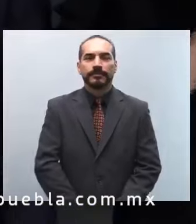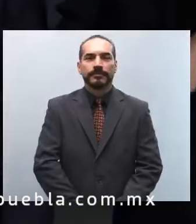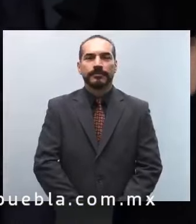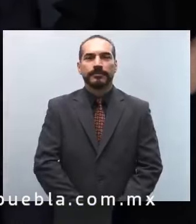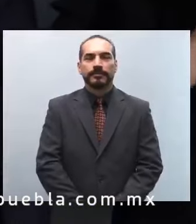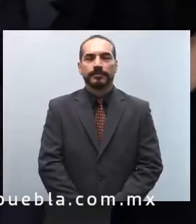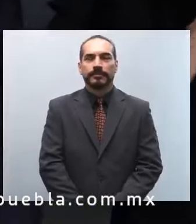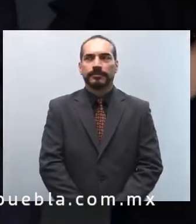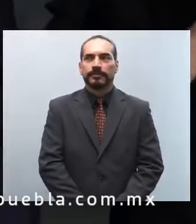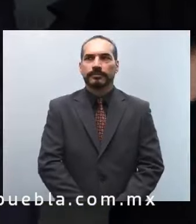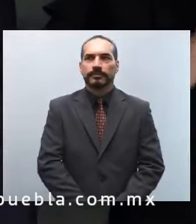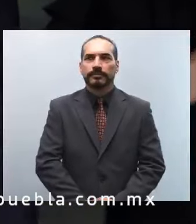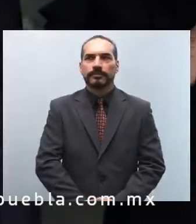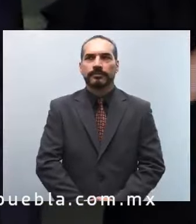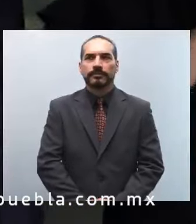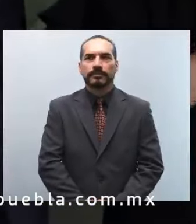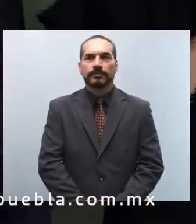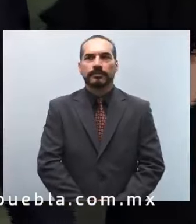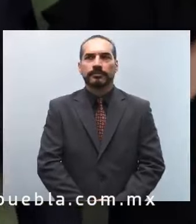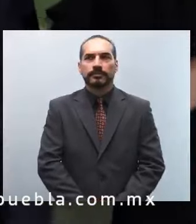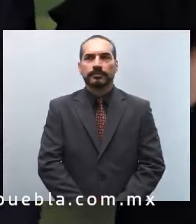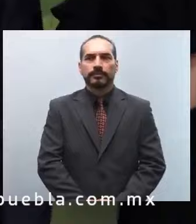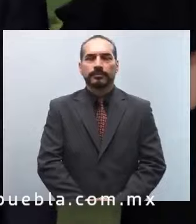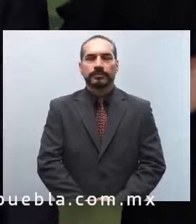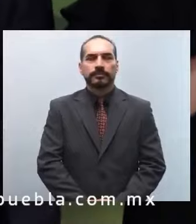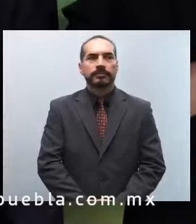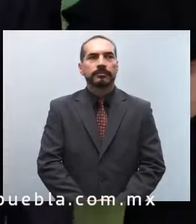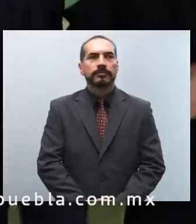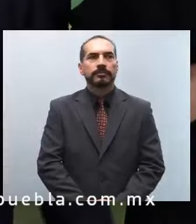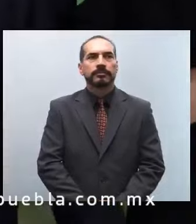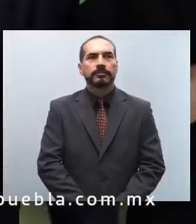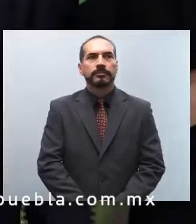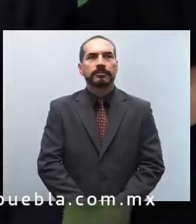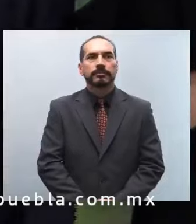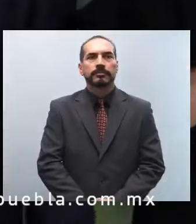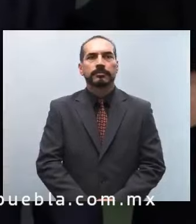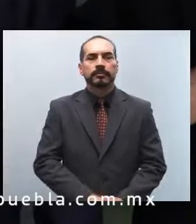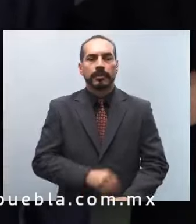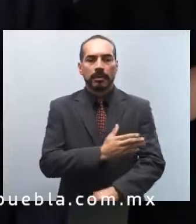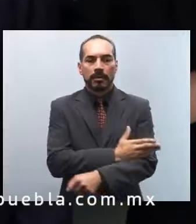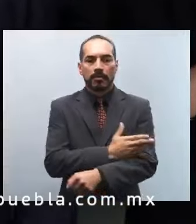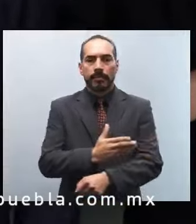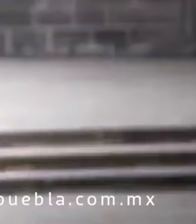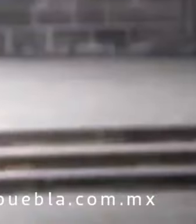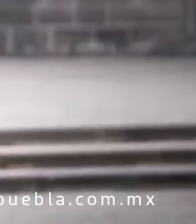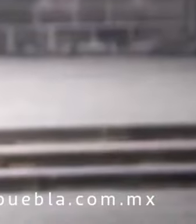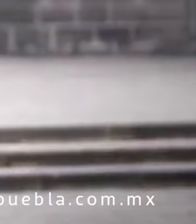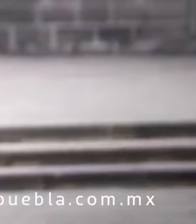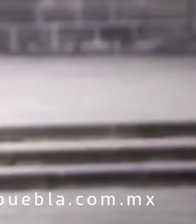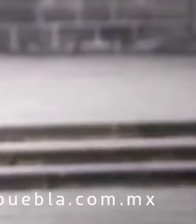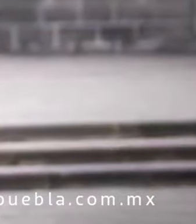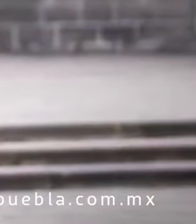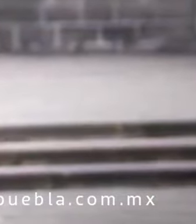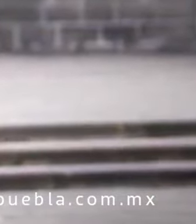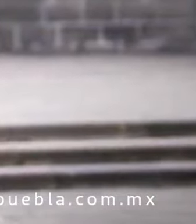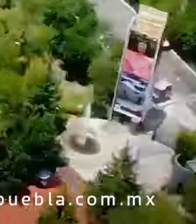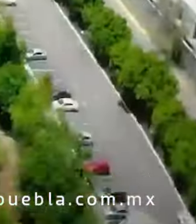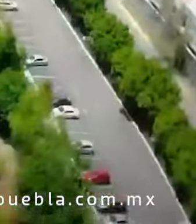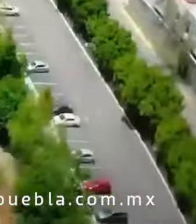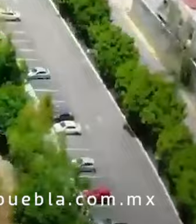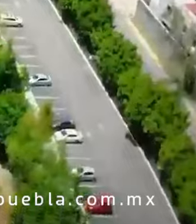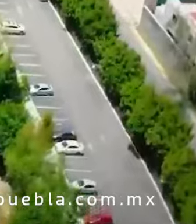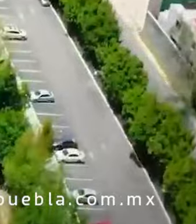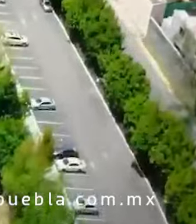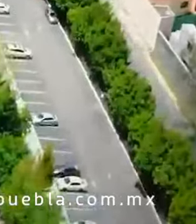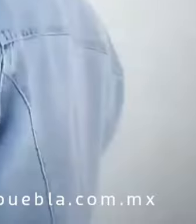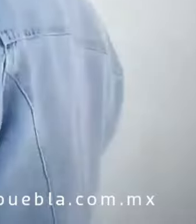caminará de la mano con el gobierno estatal y la administración de Claudia Sheinbaum, la primera presidenta de México. Con este nuevo alcalde, Puebla se